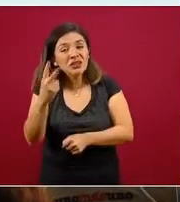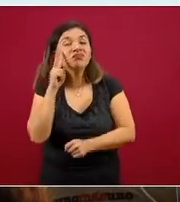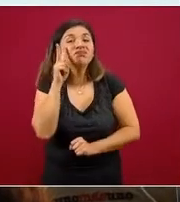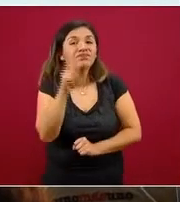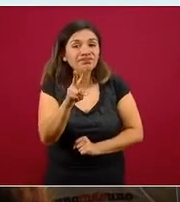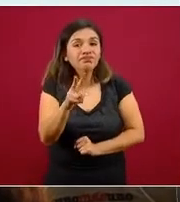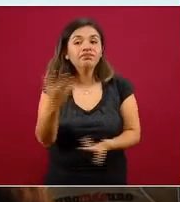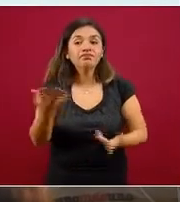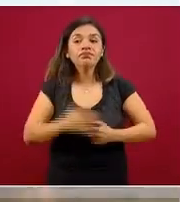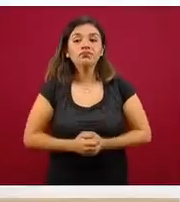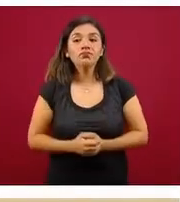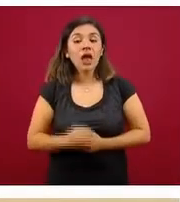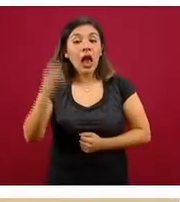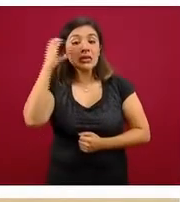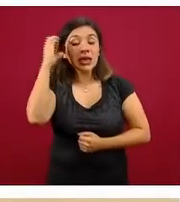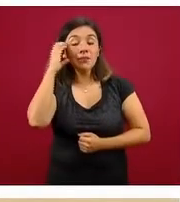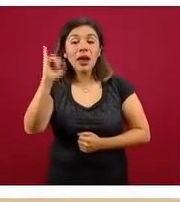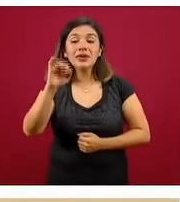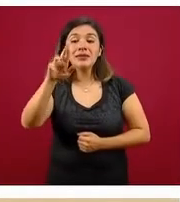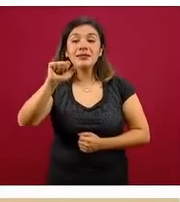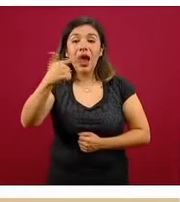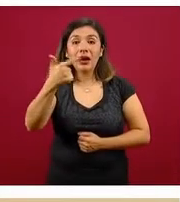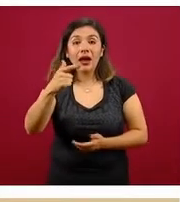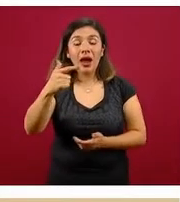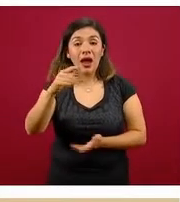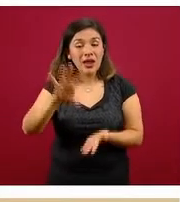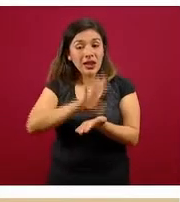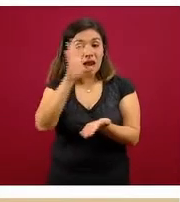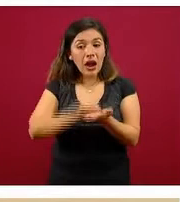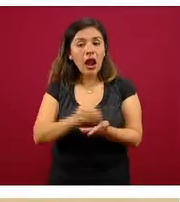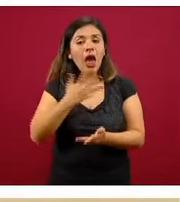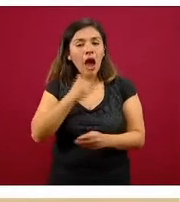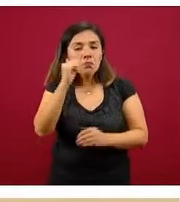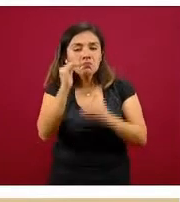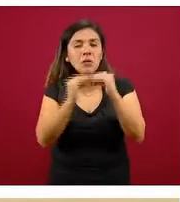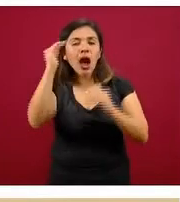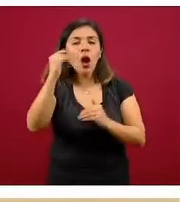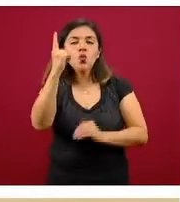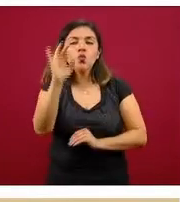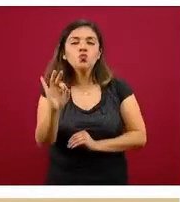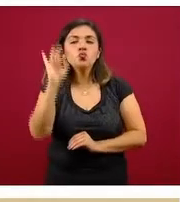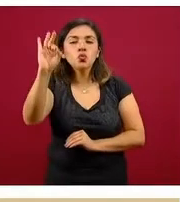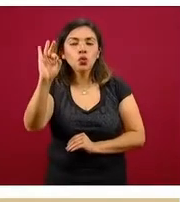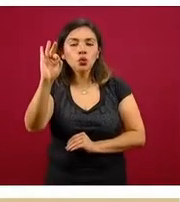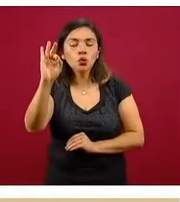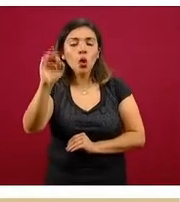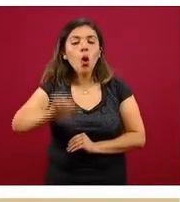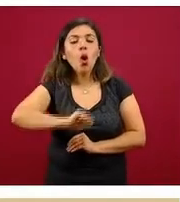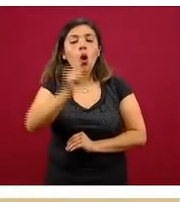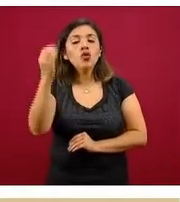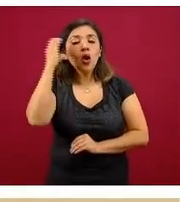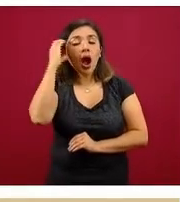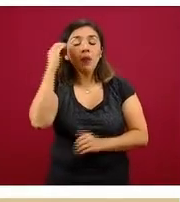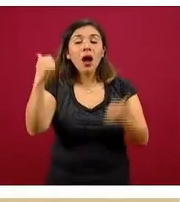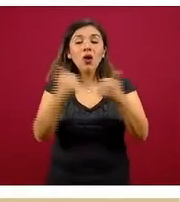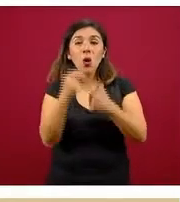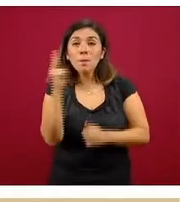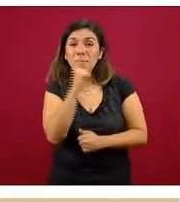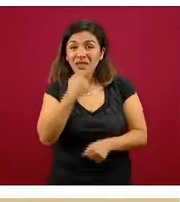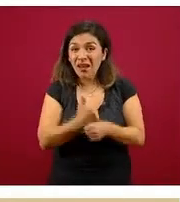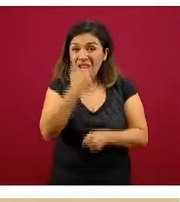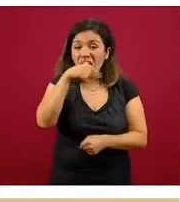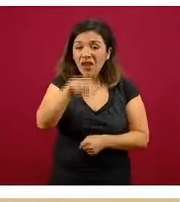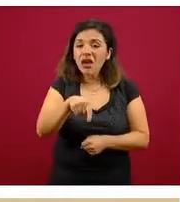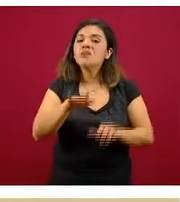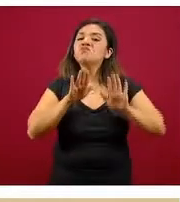hospitalaria. En el caso de camas IRAG generales hubo un ligero incremento de 1 punto porcentual. En el caso de las camas IRAG con